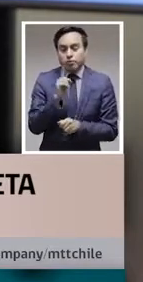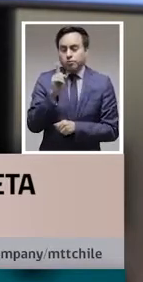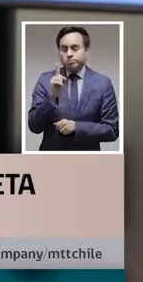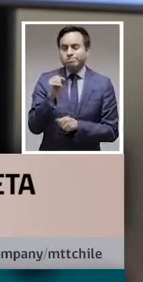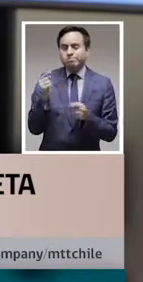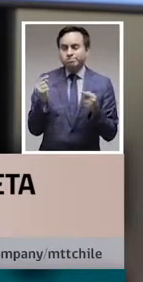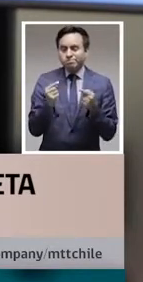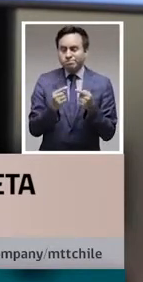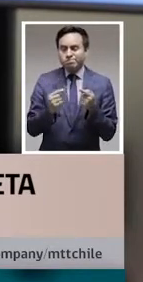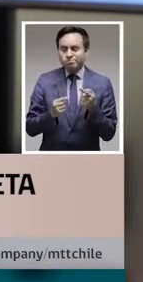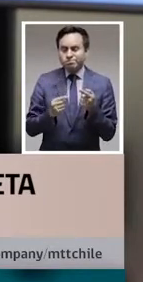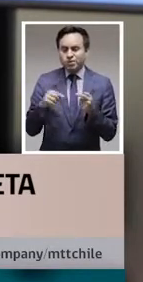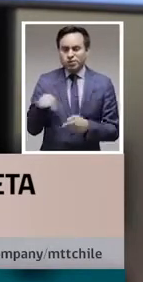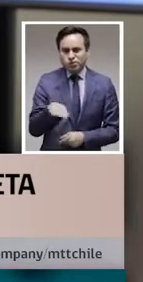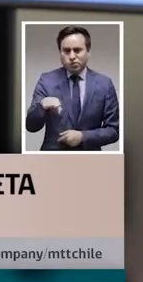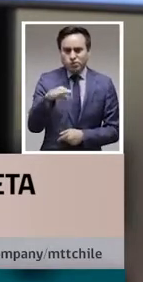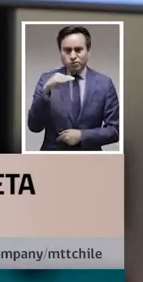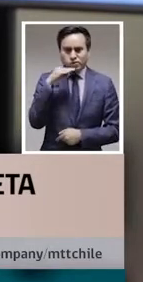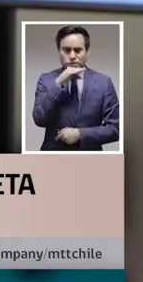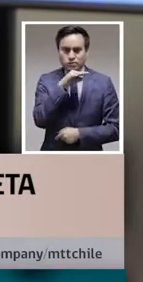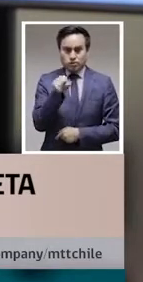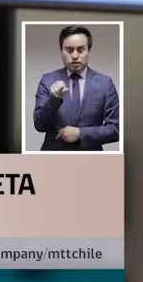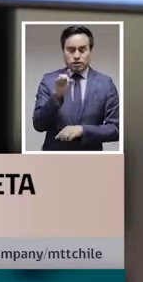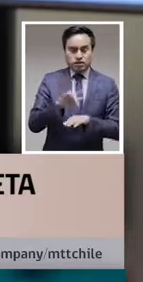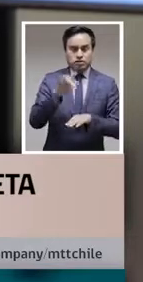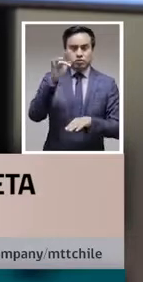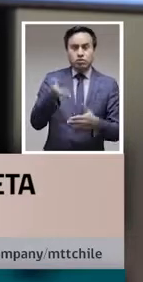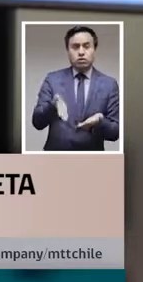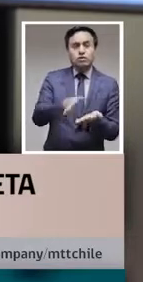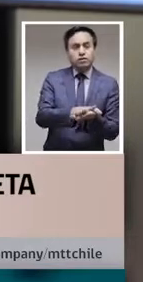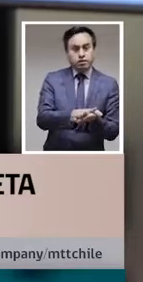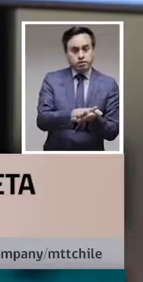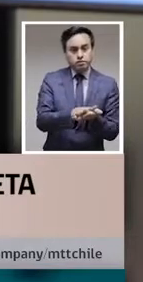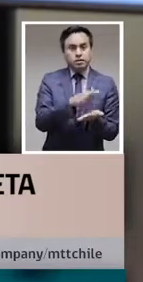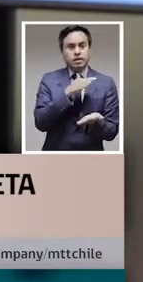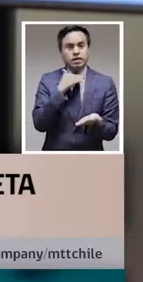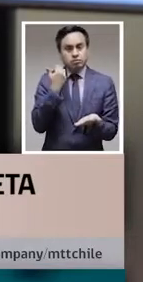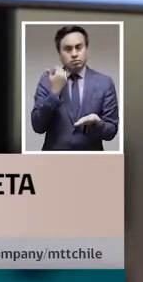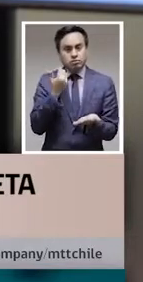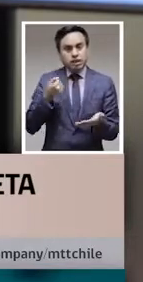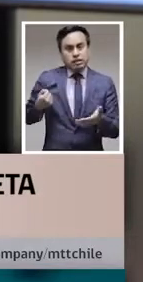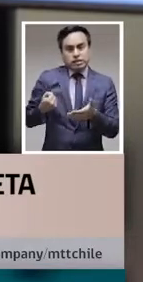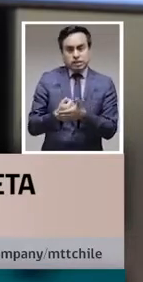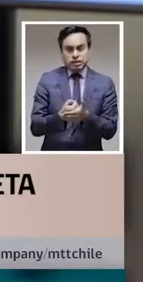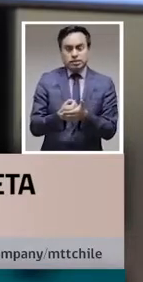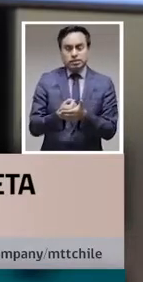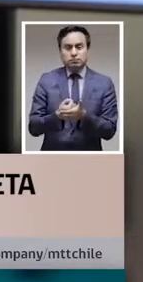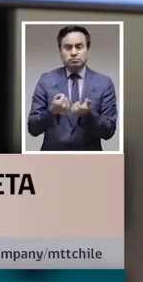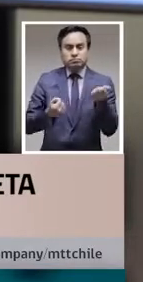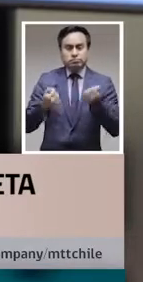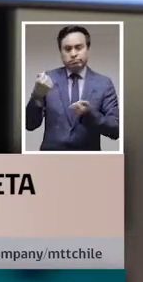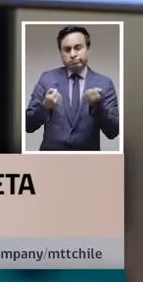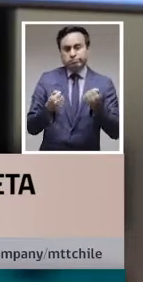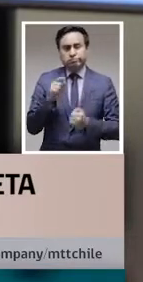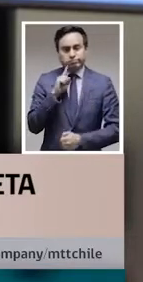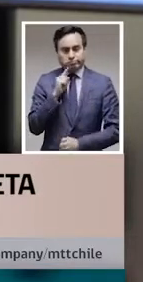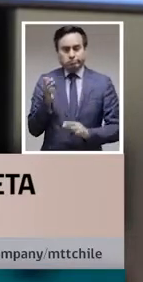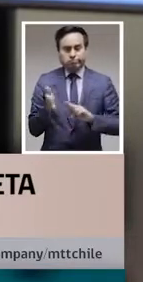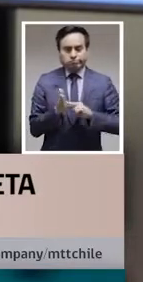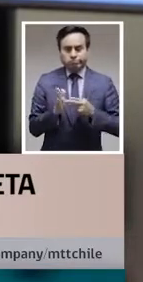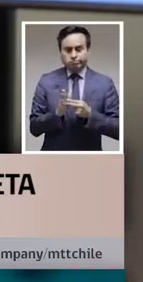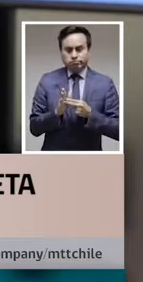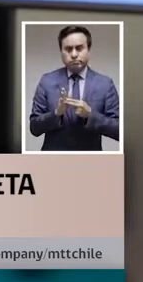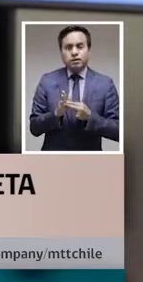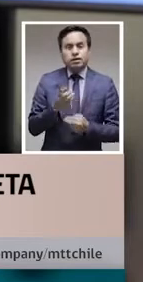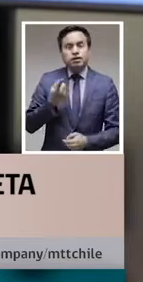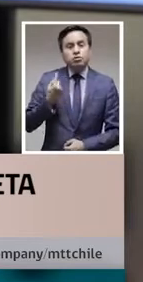elementos más críticos en los fallecimientos en accidentes de tránsito, y por eso